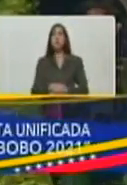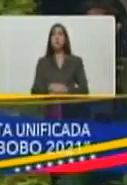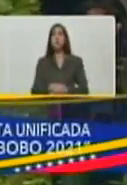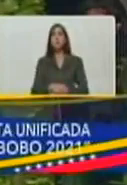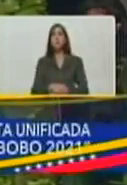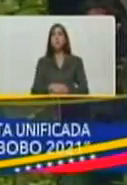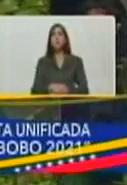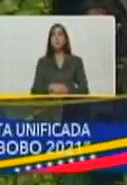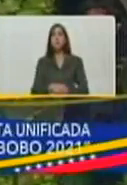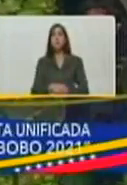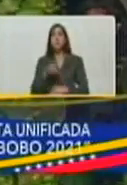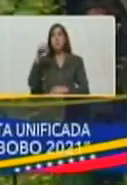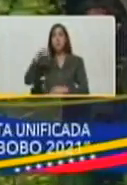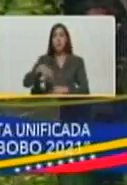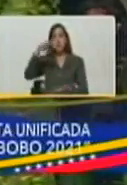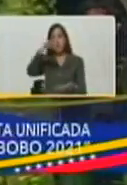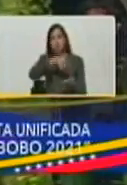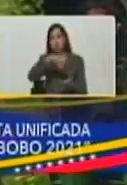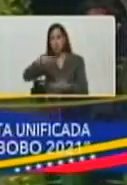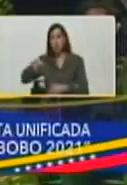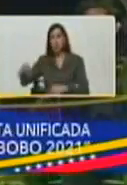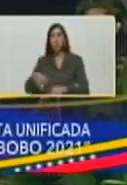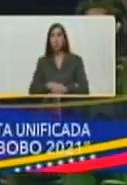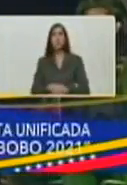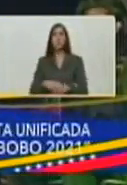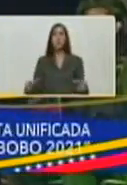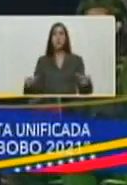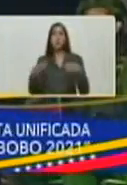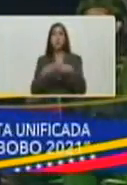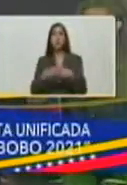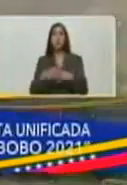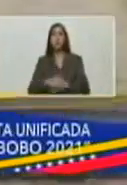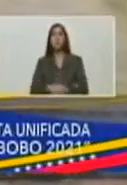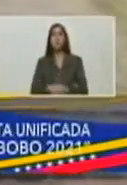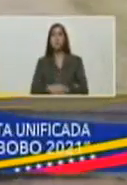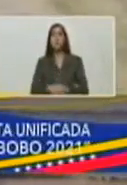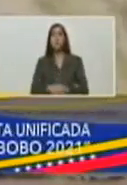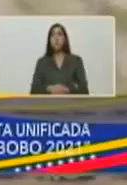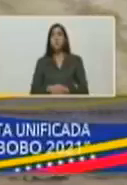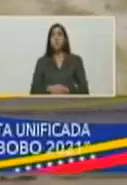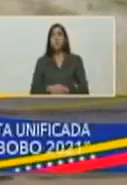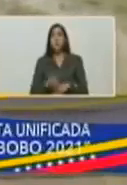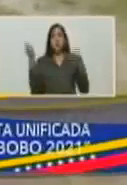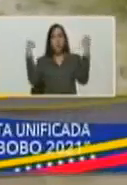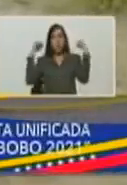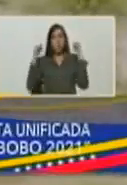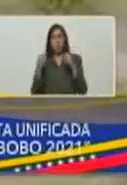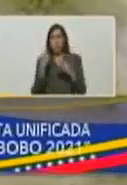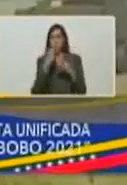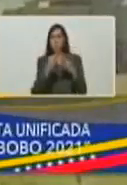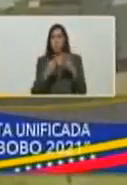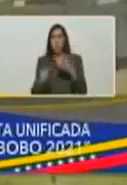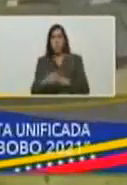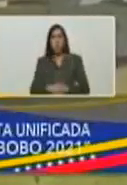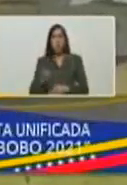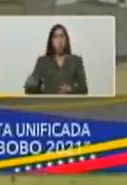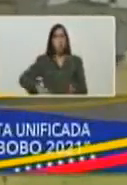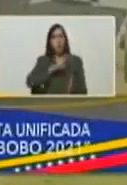y para esta red y los tres estados que la conforman. Los medios empleados para el ejercicio, un total